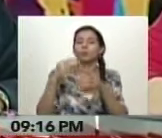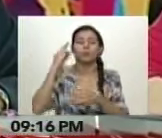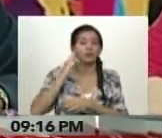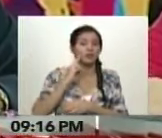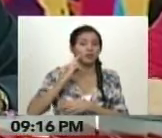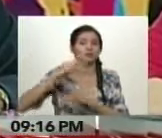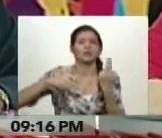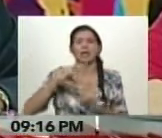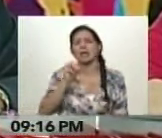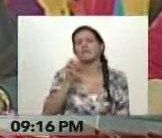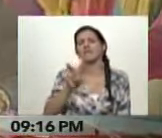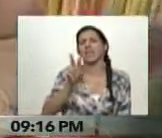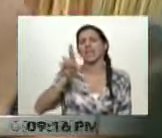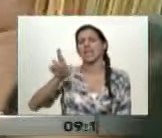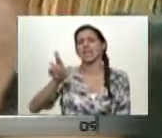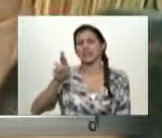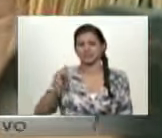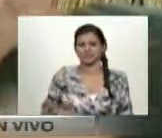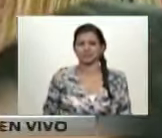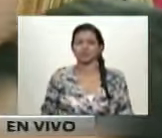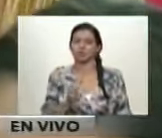200.